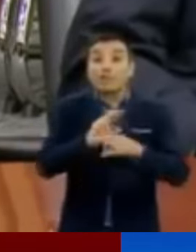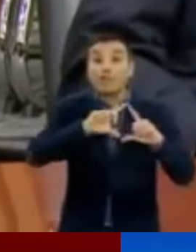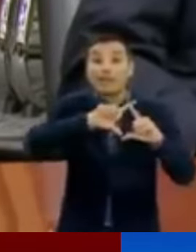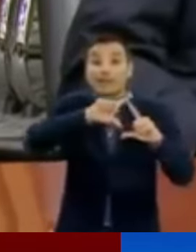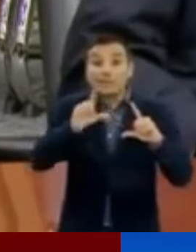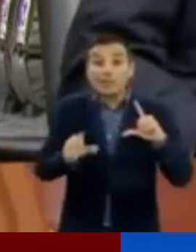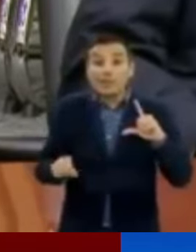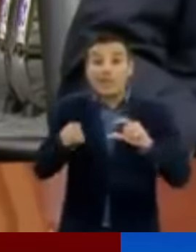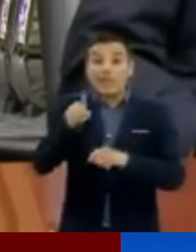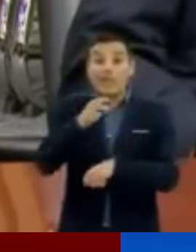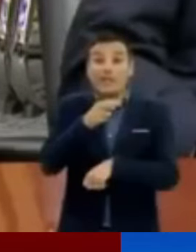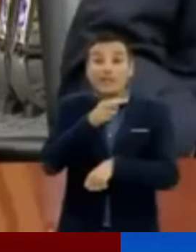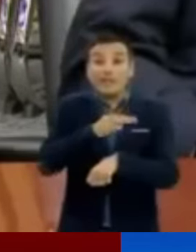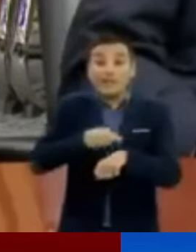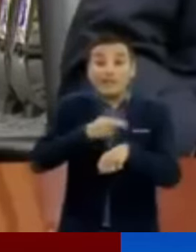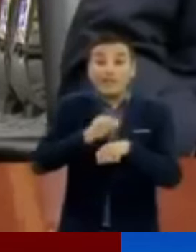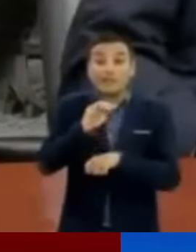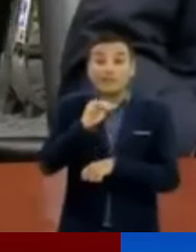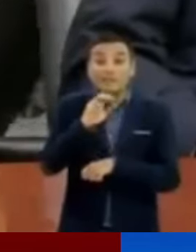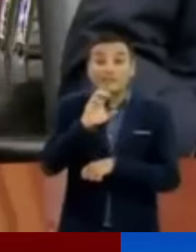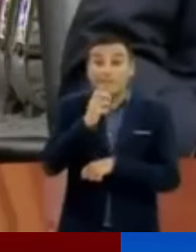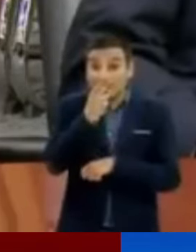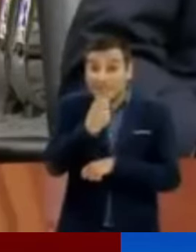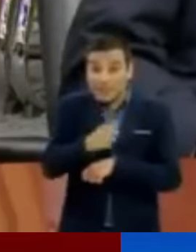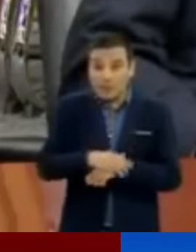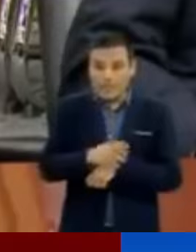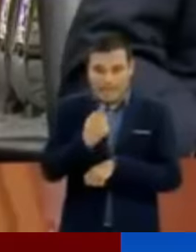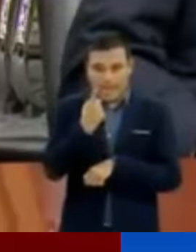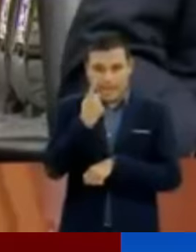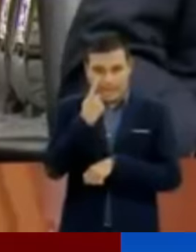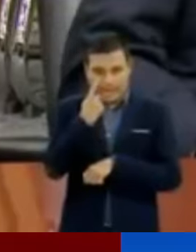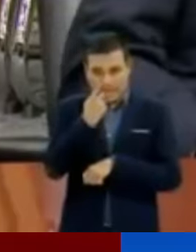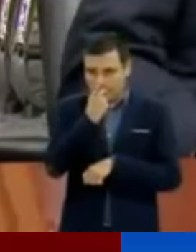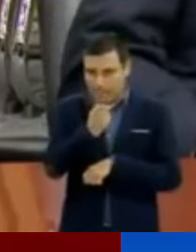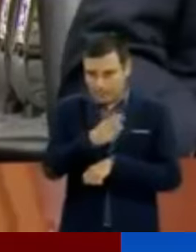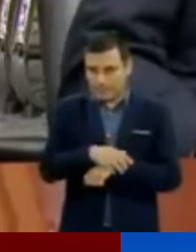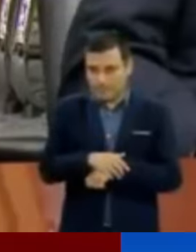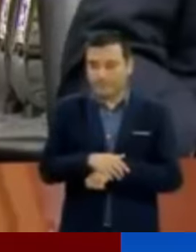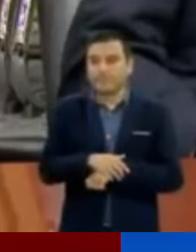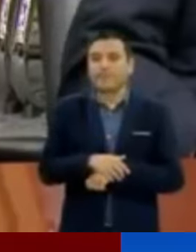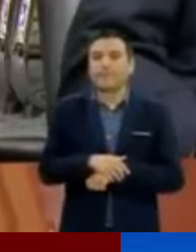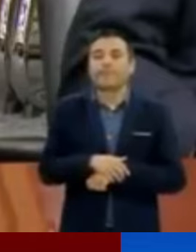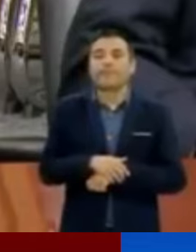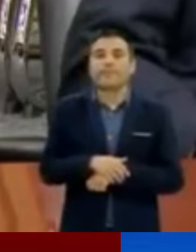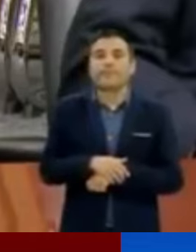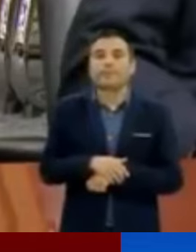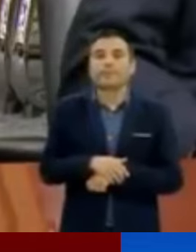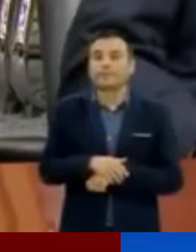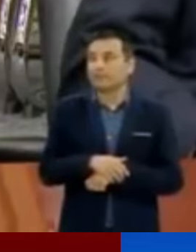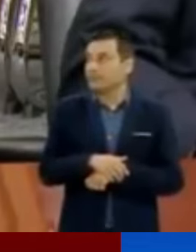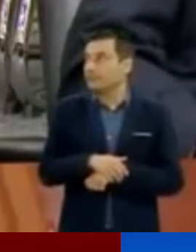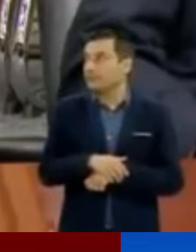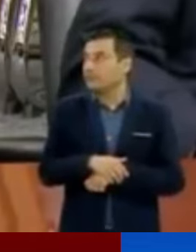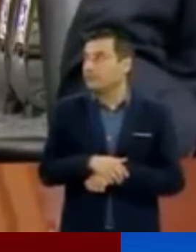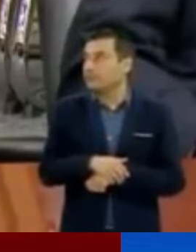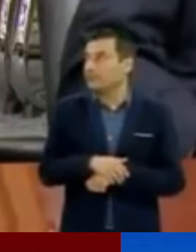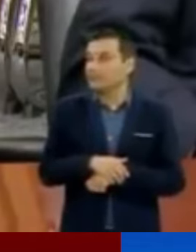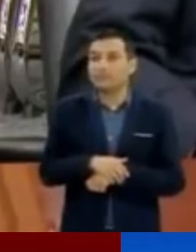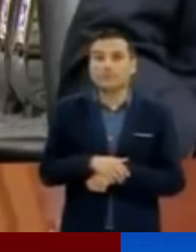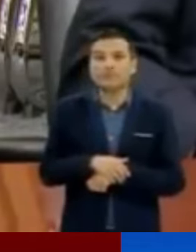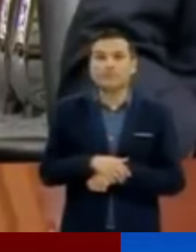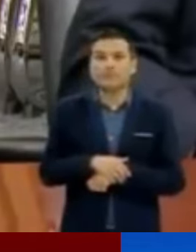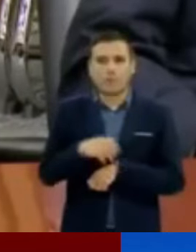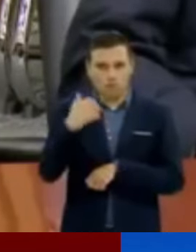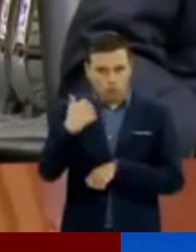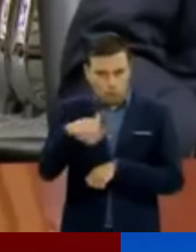de gestión de Movimiento Ciudadano. Y esas son las palabras con las que se refiere a Alito Moreno. Y contribuir